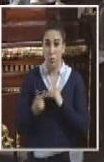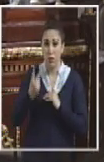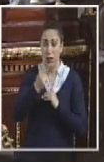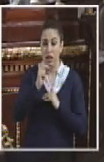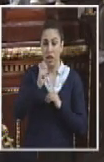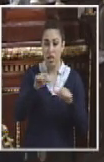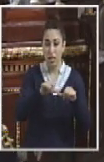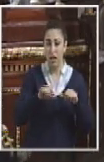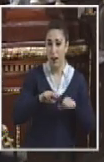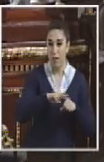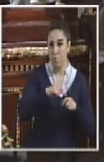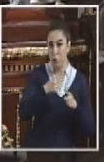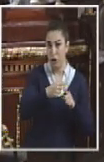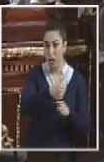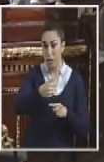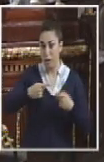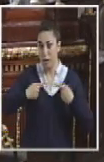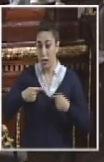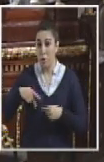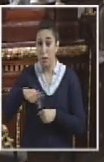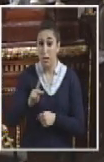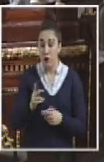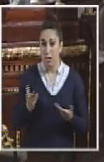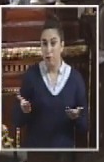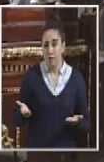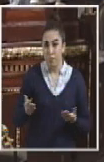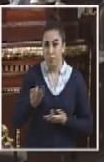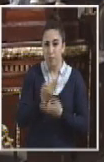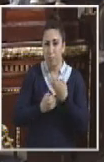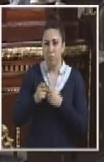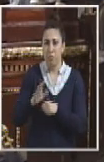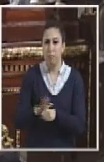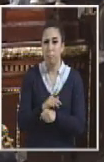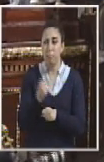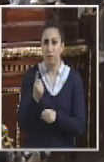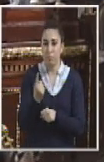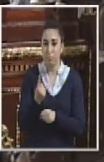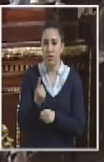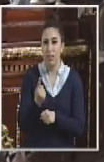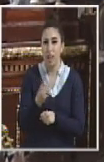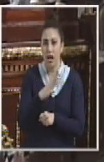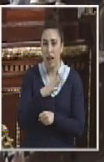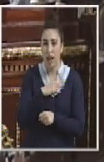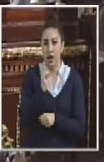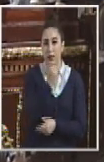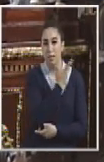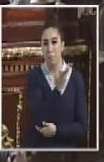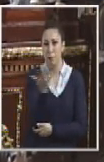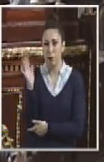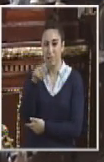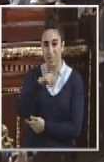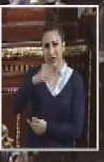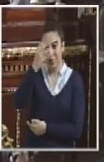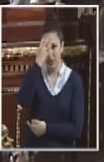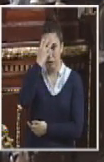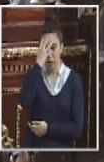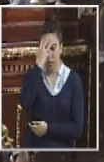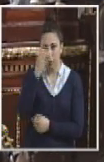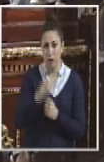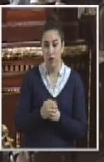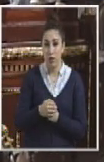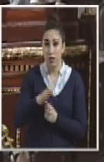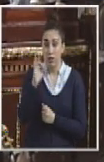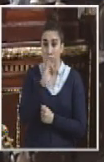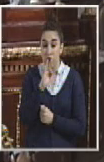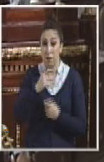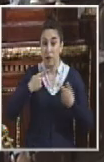por habitante. Sin embargo, esto se debe en gran parte a la presencia del bosque de Chapultepec, y si tomamos en cuenta